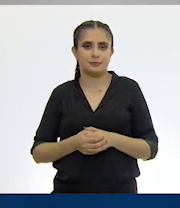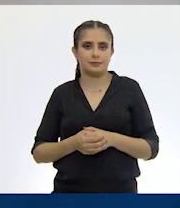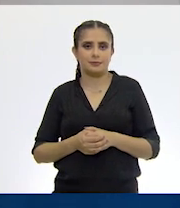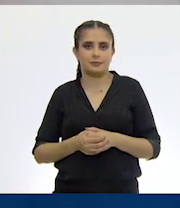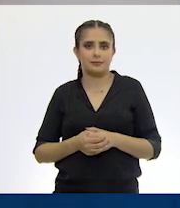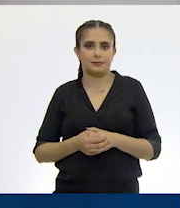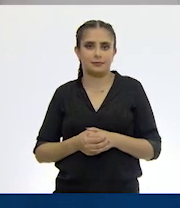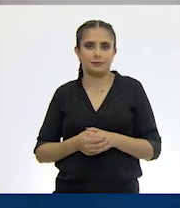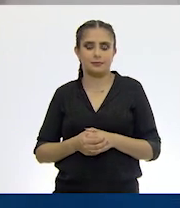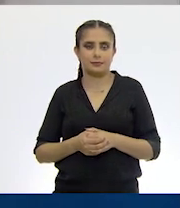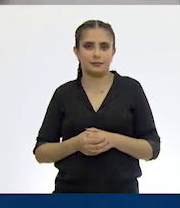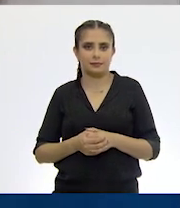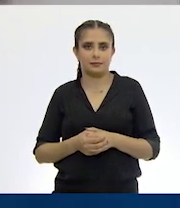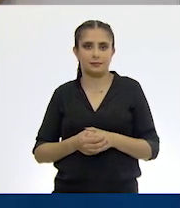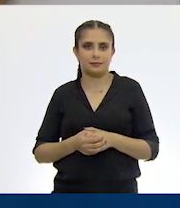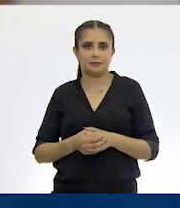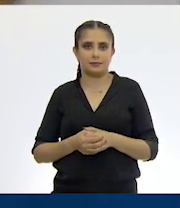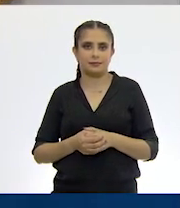determinar